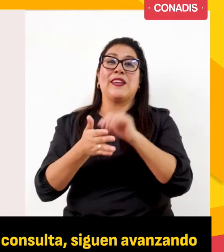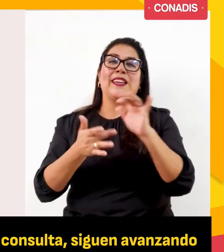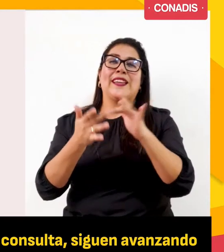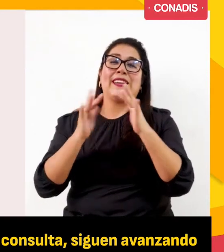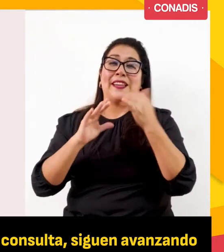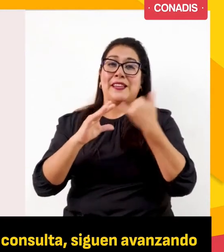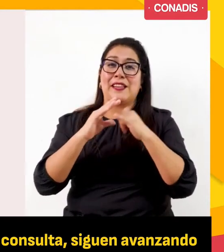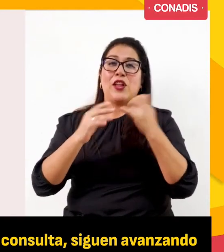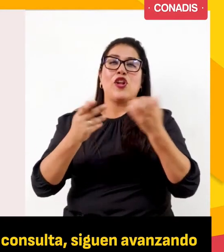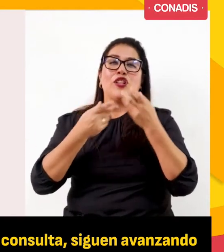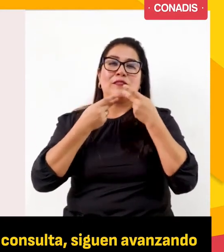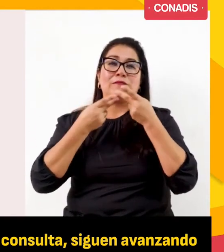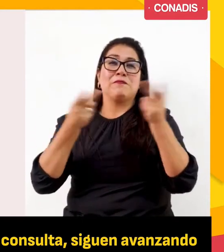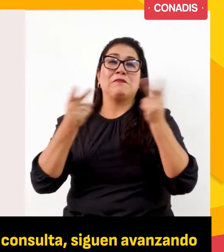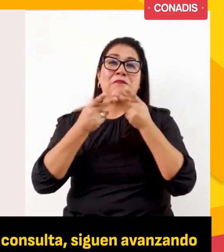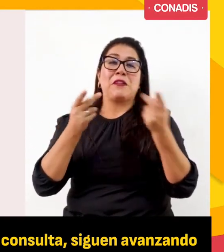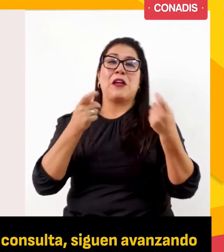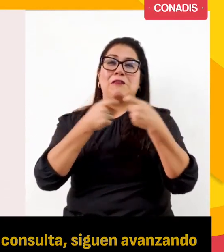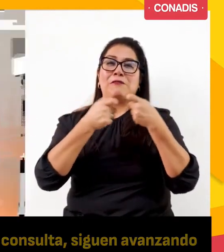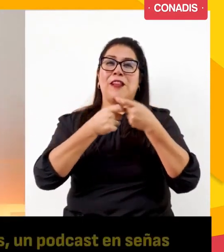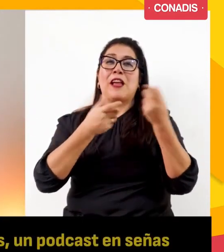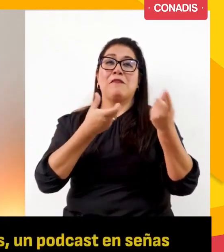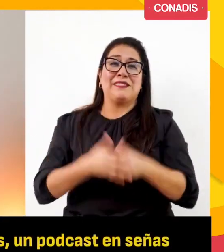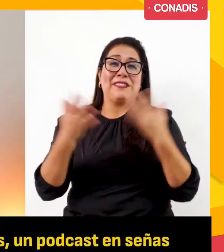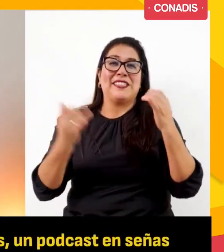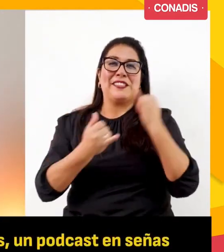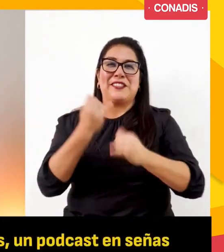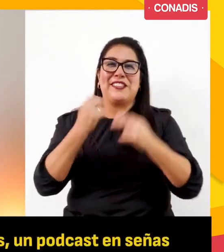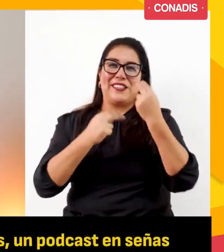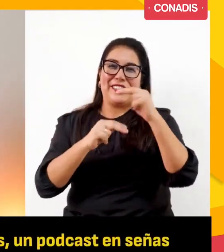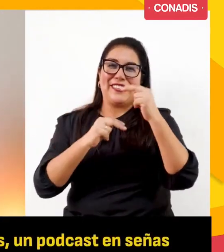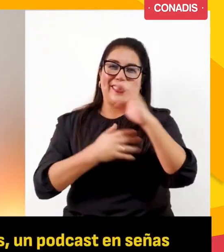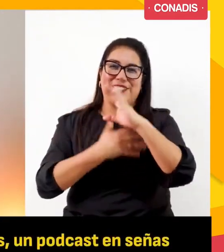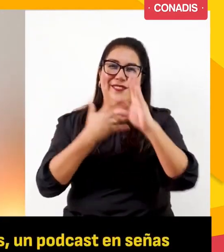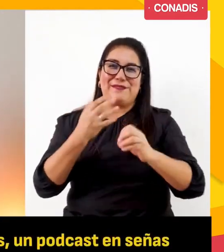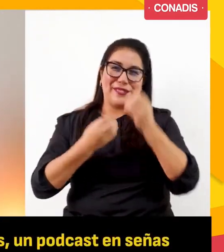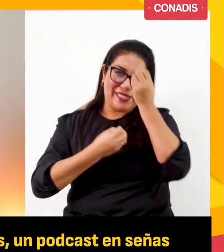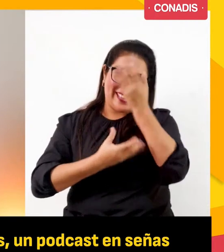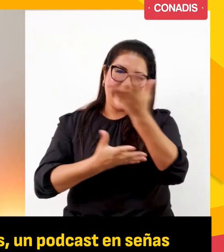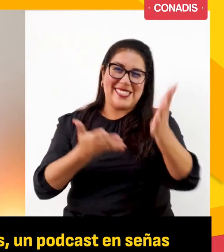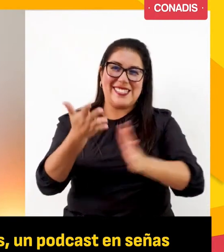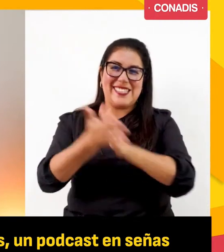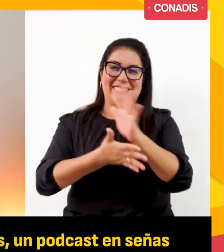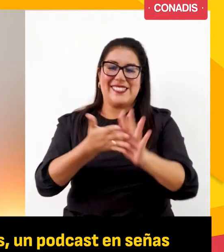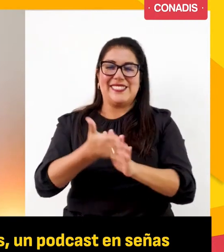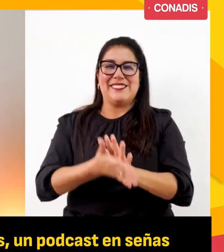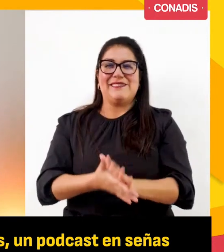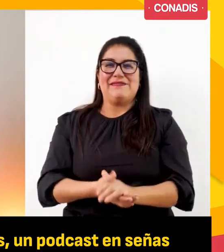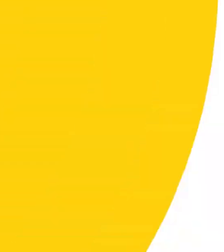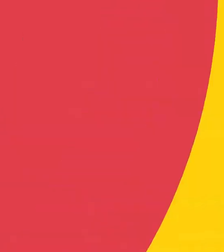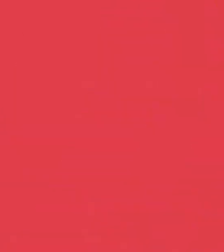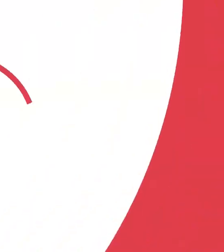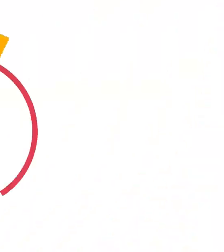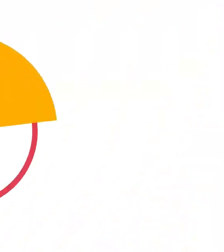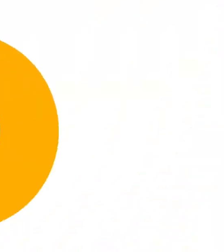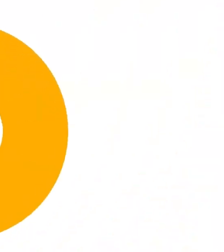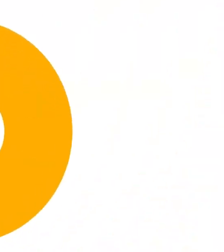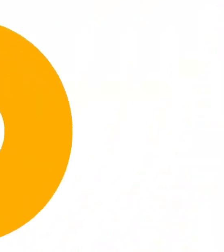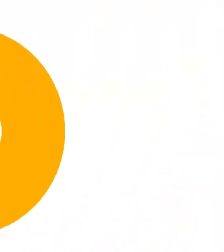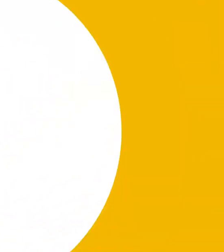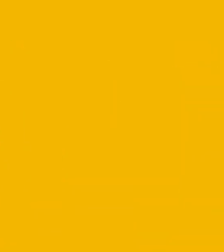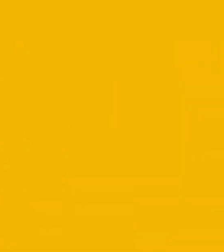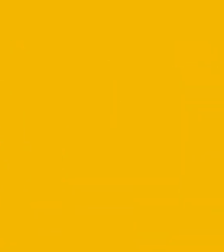sociales donde publicamos los enlaces de inscripción. Y esto fue Noti CONADIS, un podcast en señas.